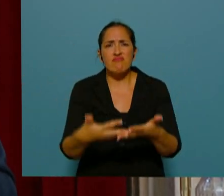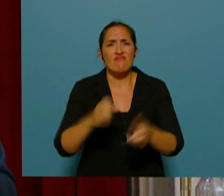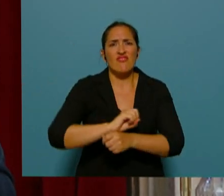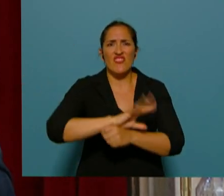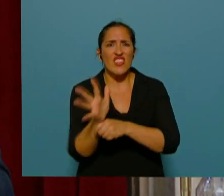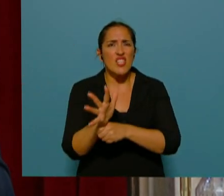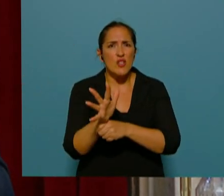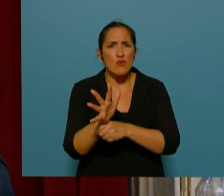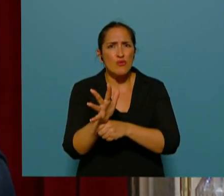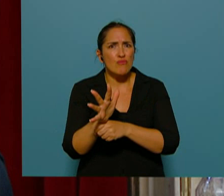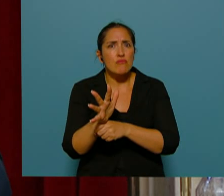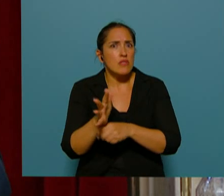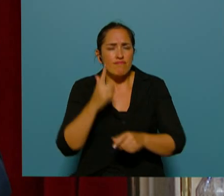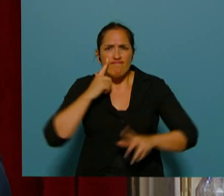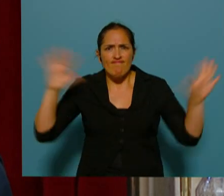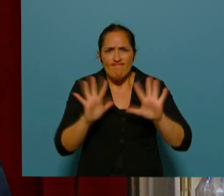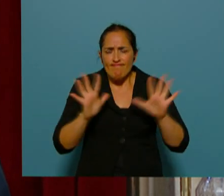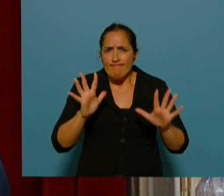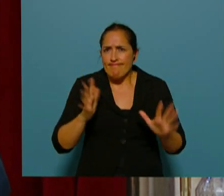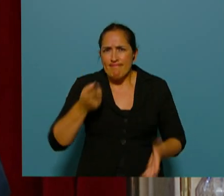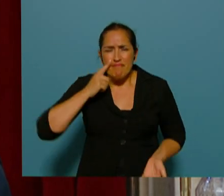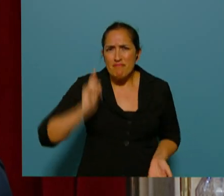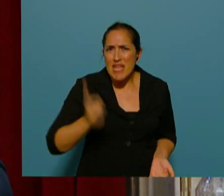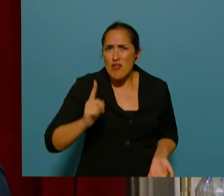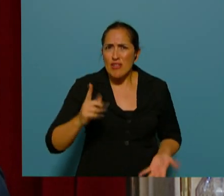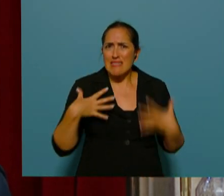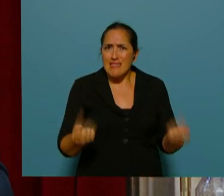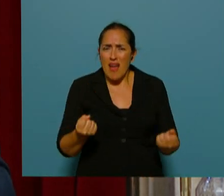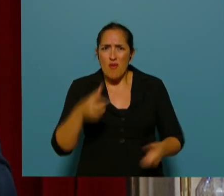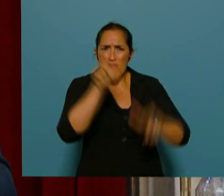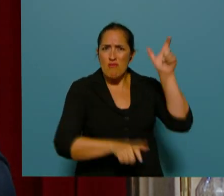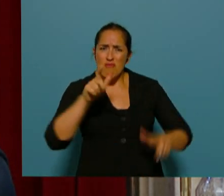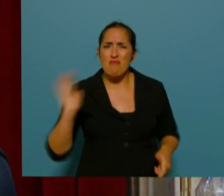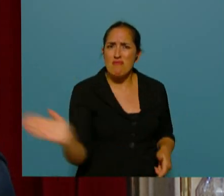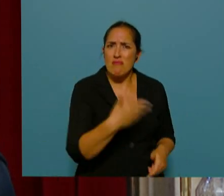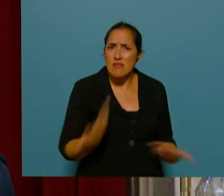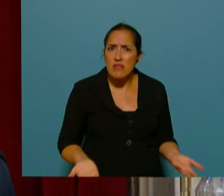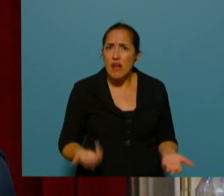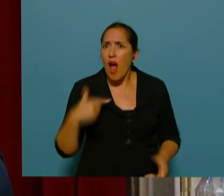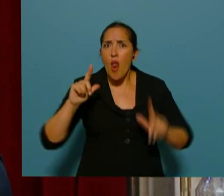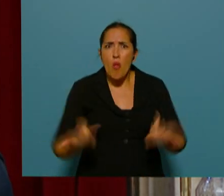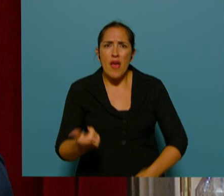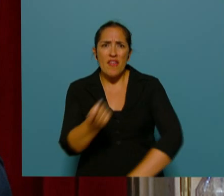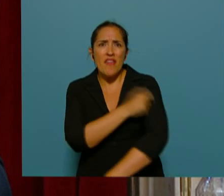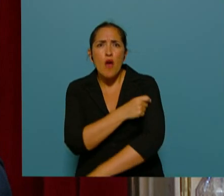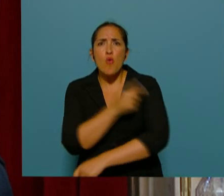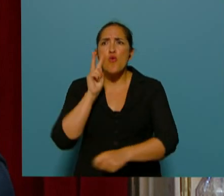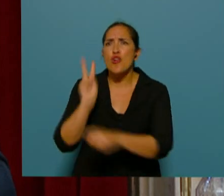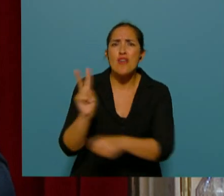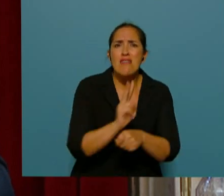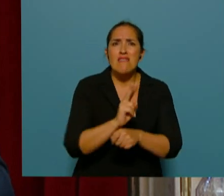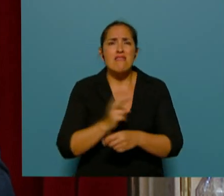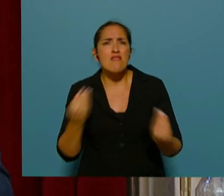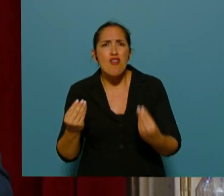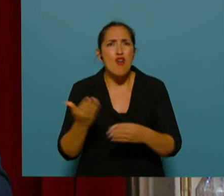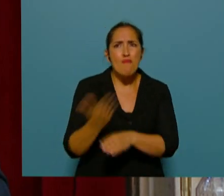un virus desconocido para el ser humano, impiadoso para su salud, para el que no teníamos ni vacunas para prevenirlo,